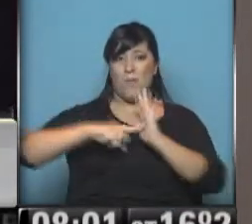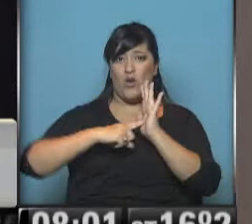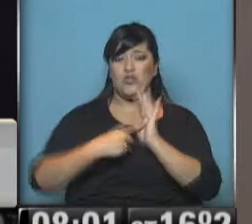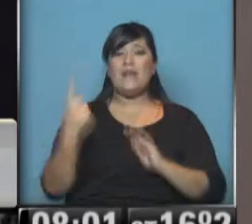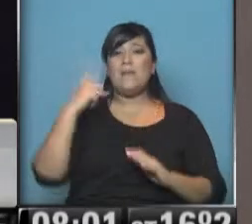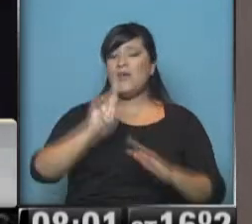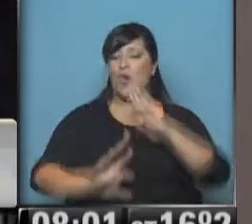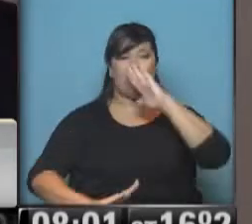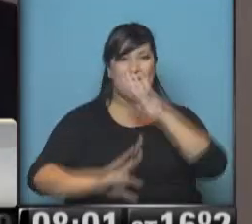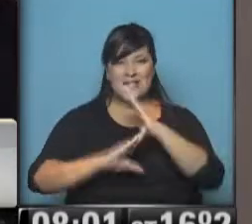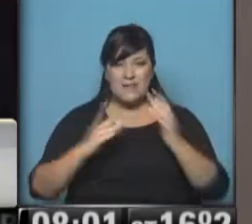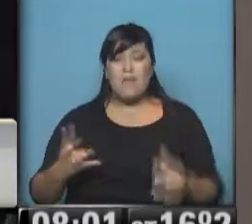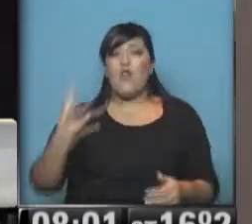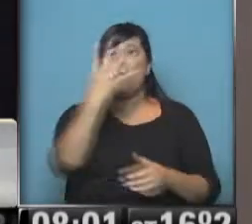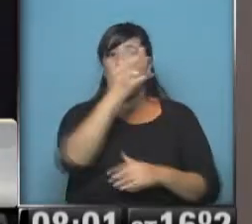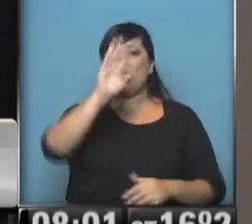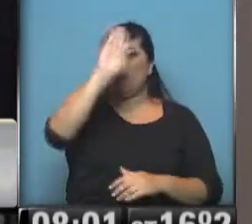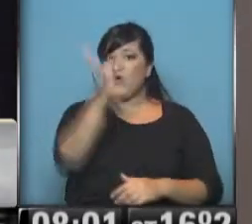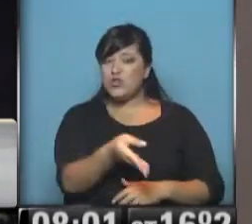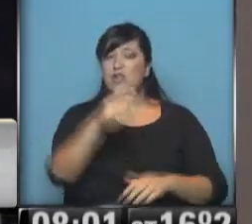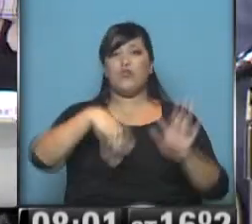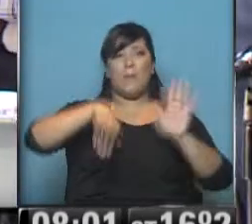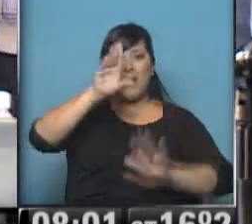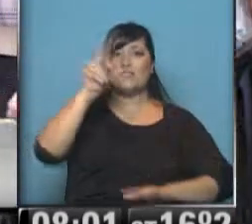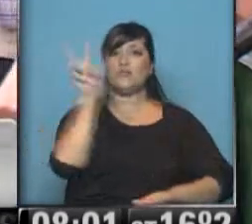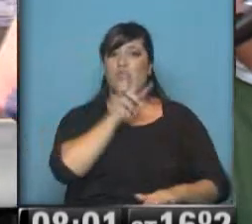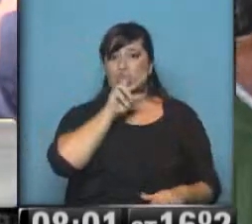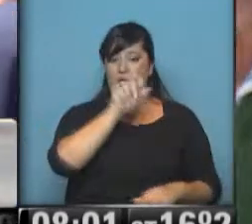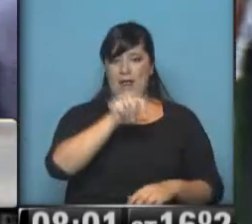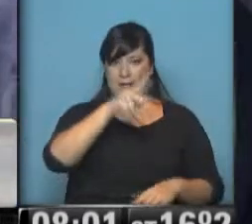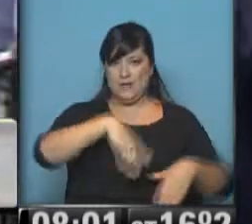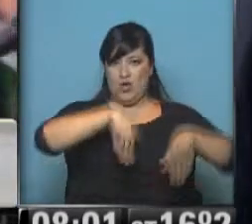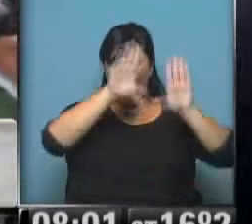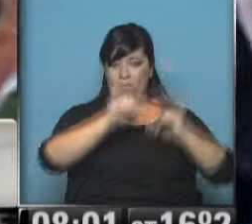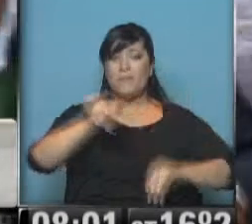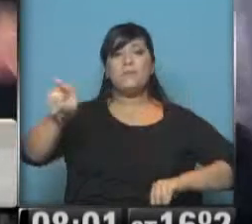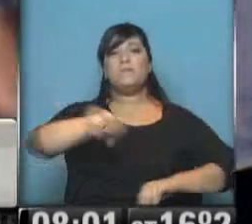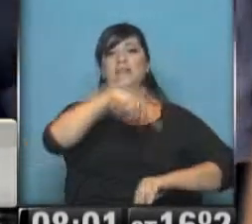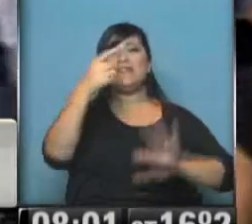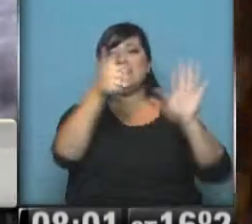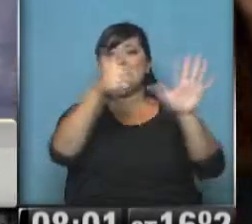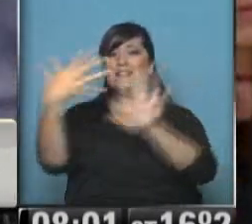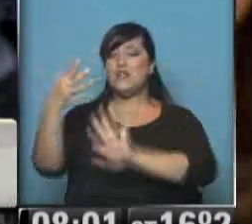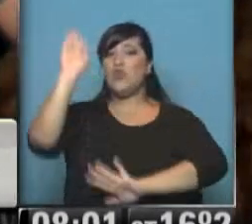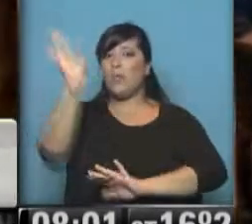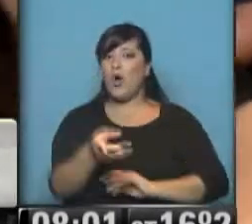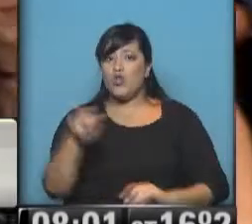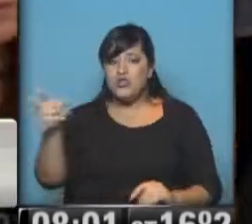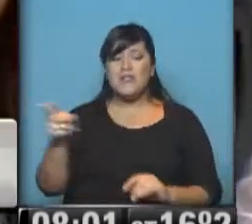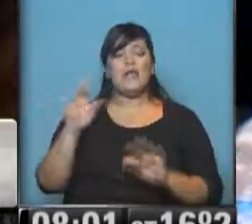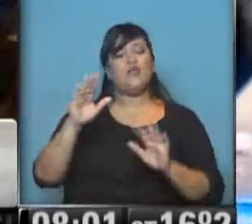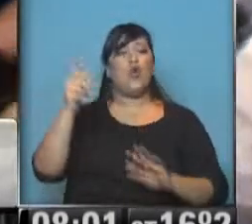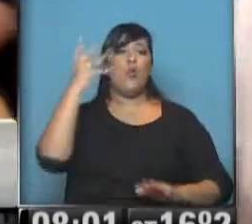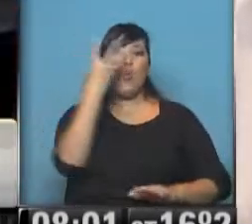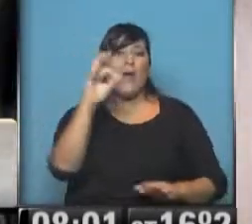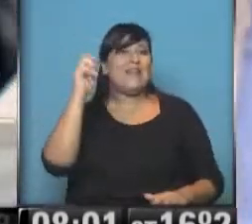tenemos más de un 40 por ciento que son mujeres no el 65 por ciento tienen menos de 40